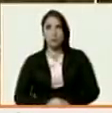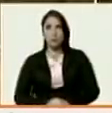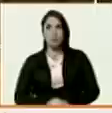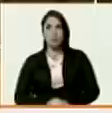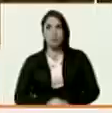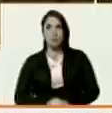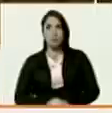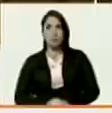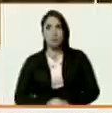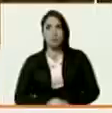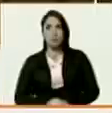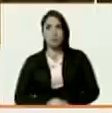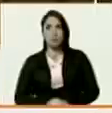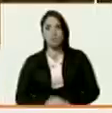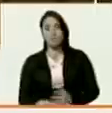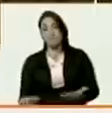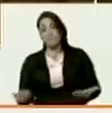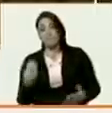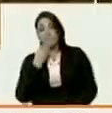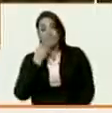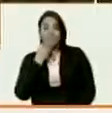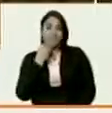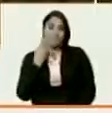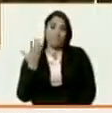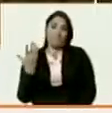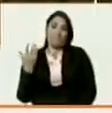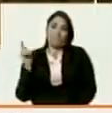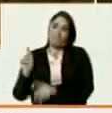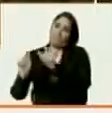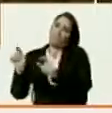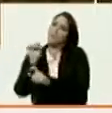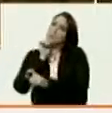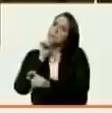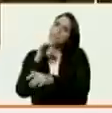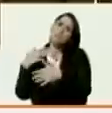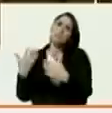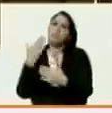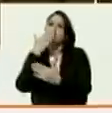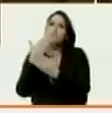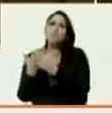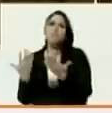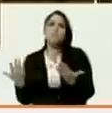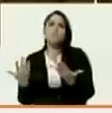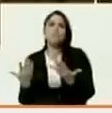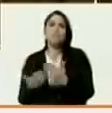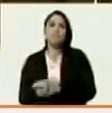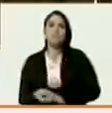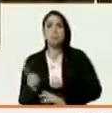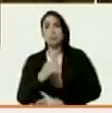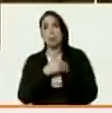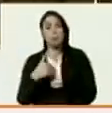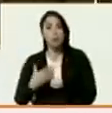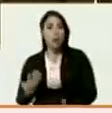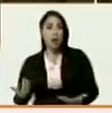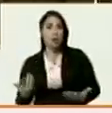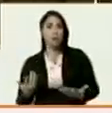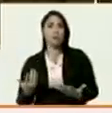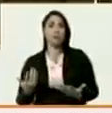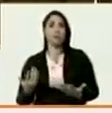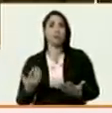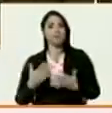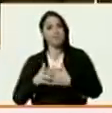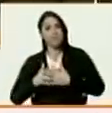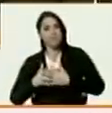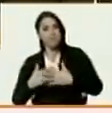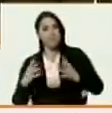Una necedad de quienes han estado al frente y no han querido ponerse a derecho con el